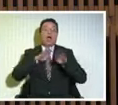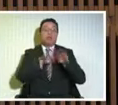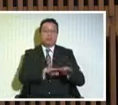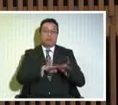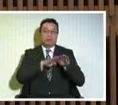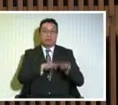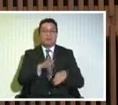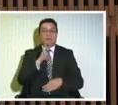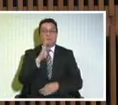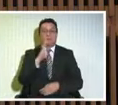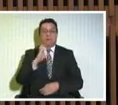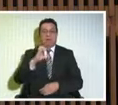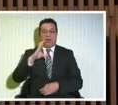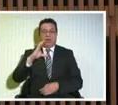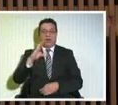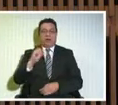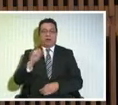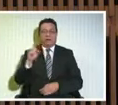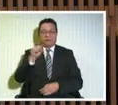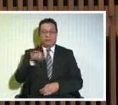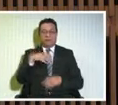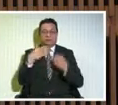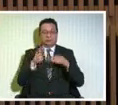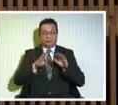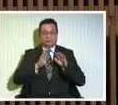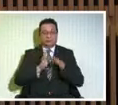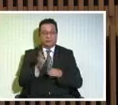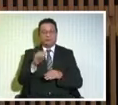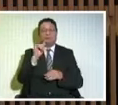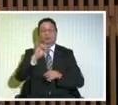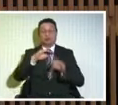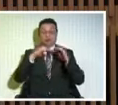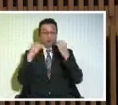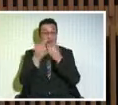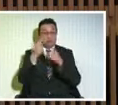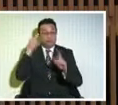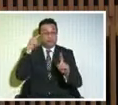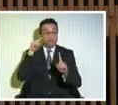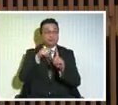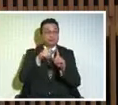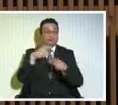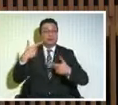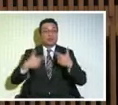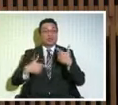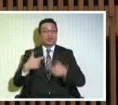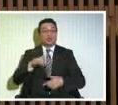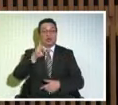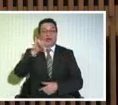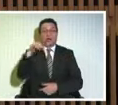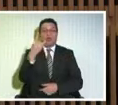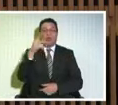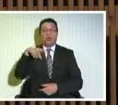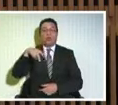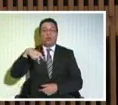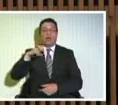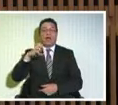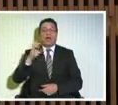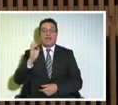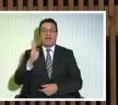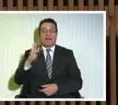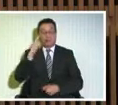en becas para poder mantenerse. Todo el foco de la política de JUNAEB está centrado en las personas